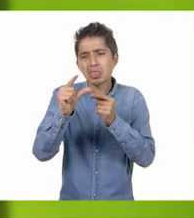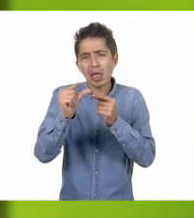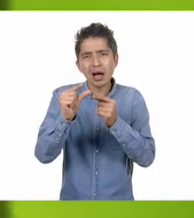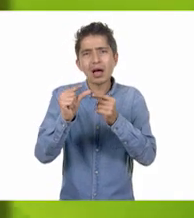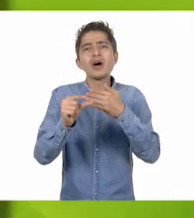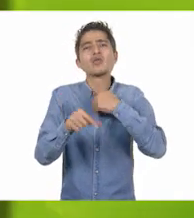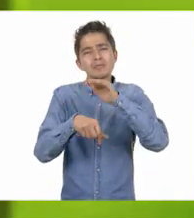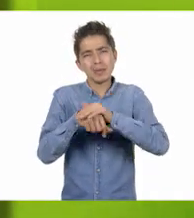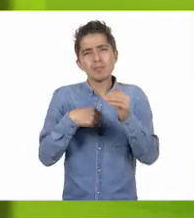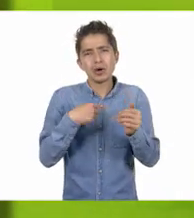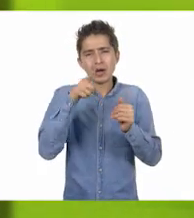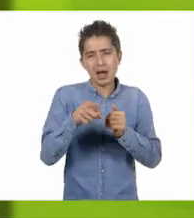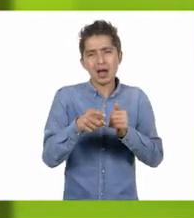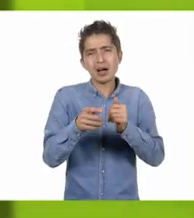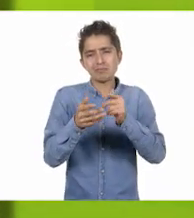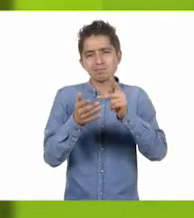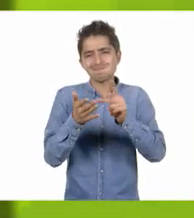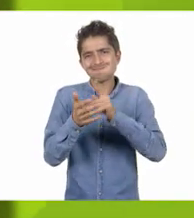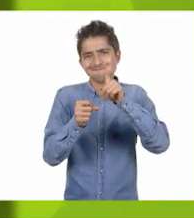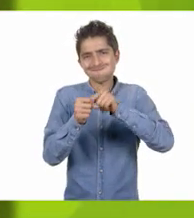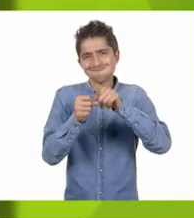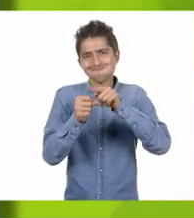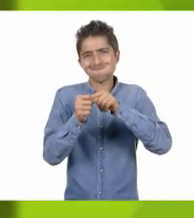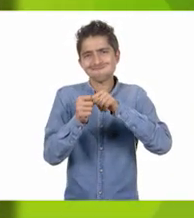rechoncho, Crayón Azul.